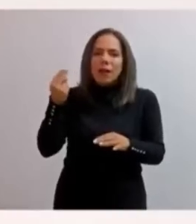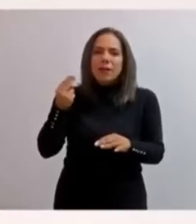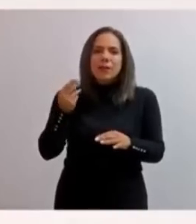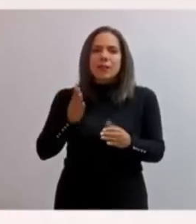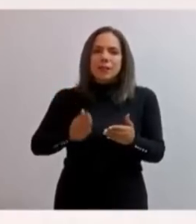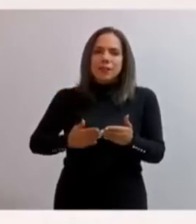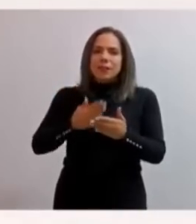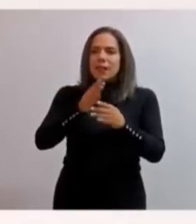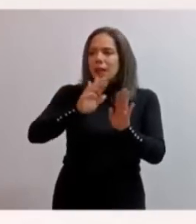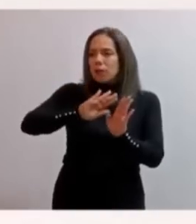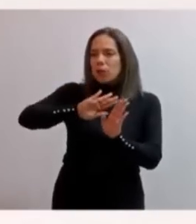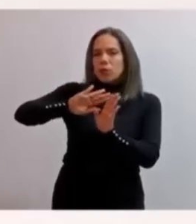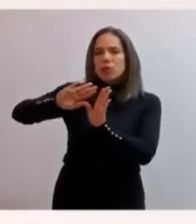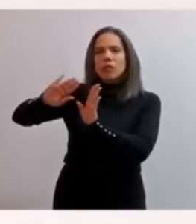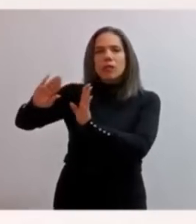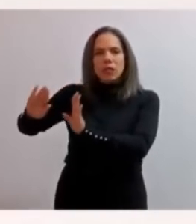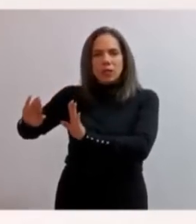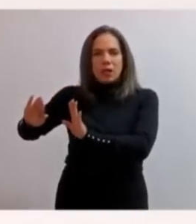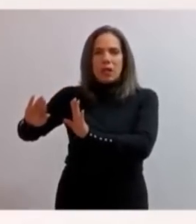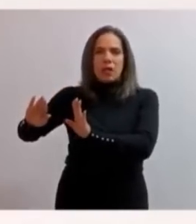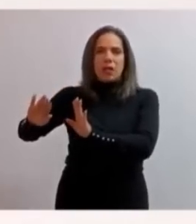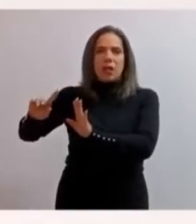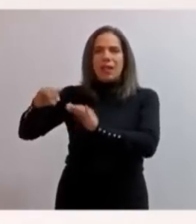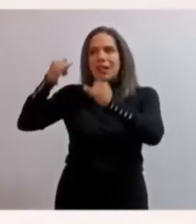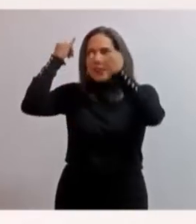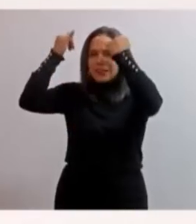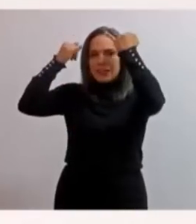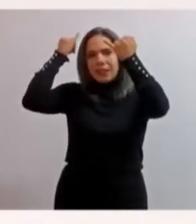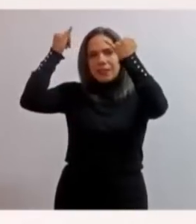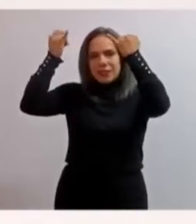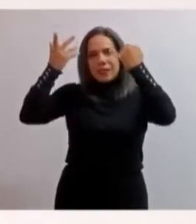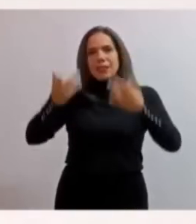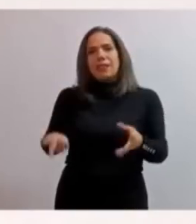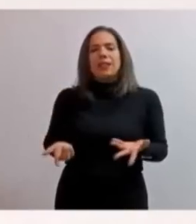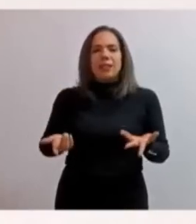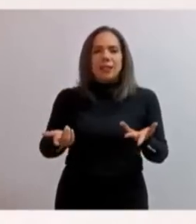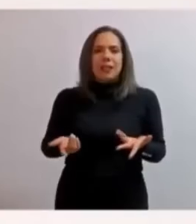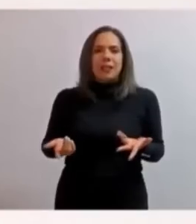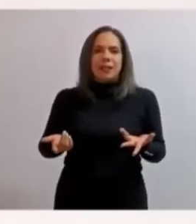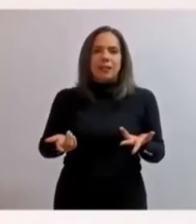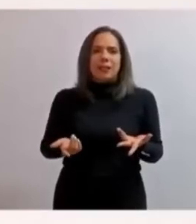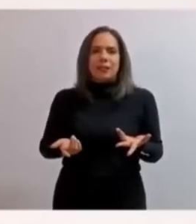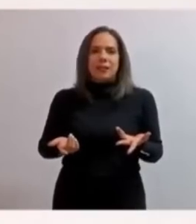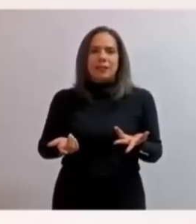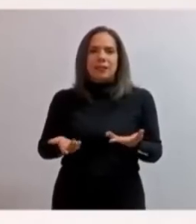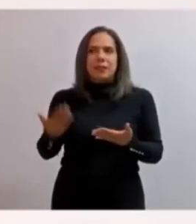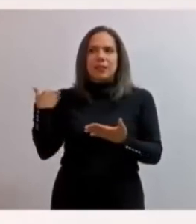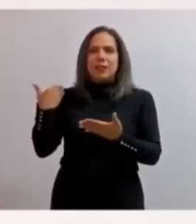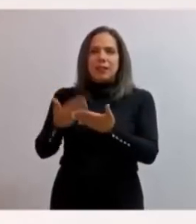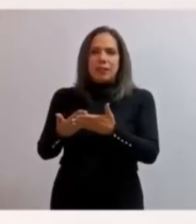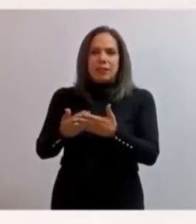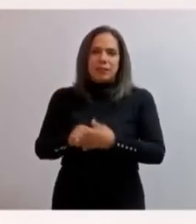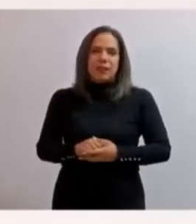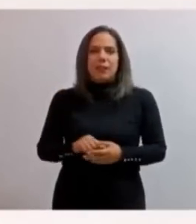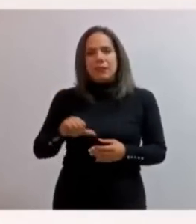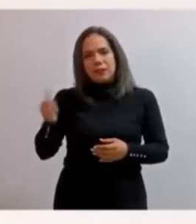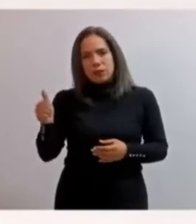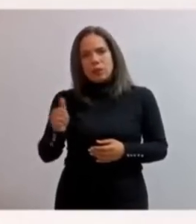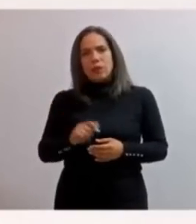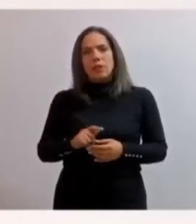de abandonar como prioridad el ámbito de gestión administrativa. Y aquí viene otra pregunta,